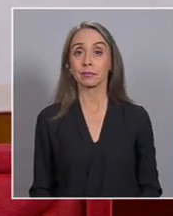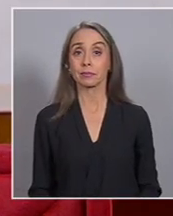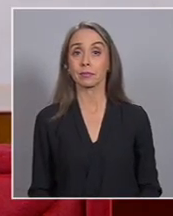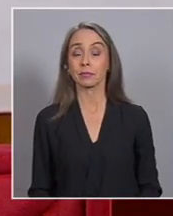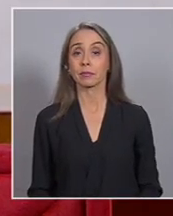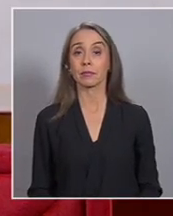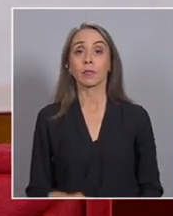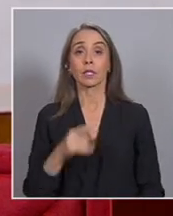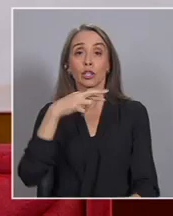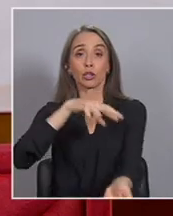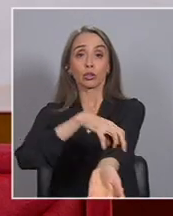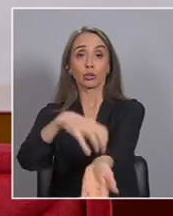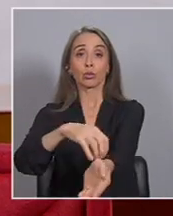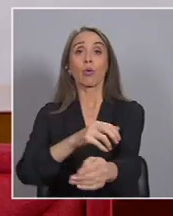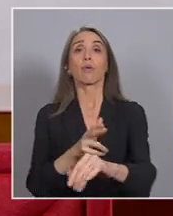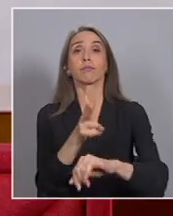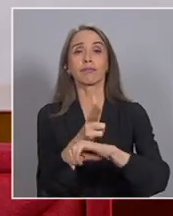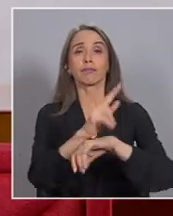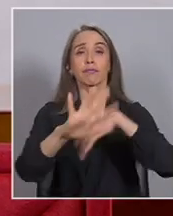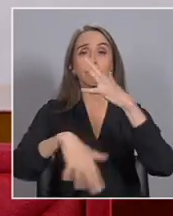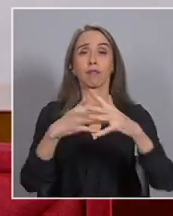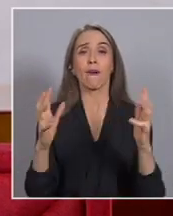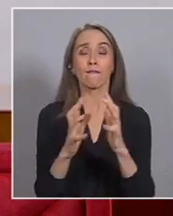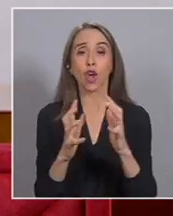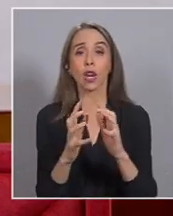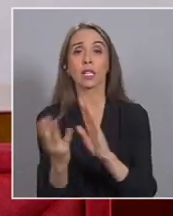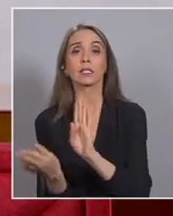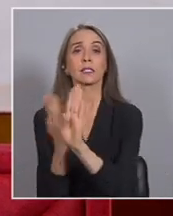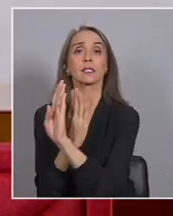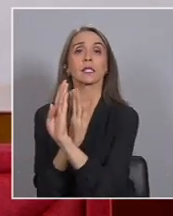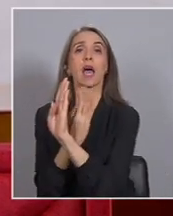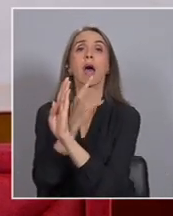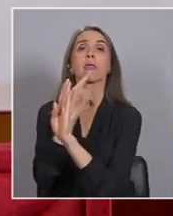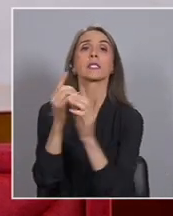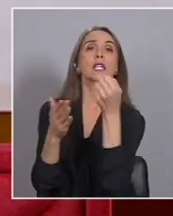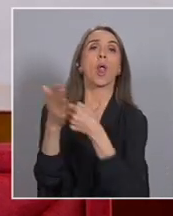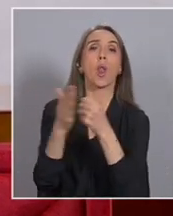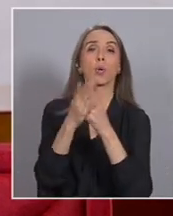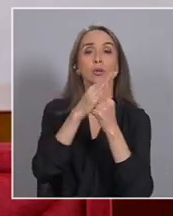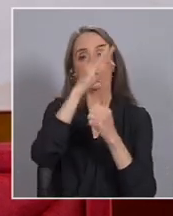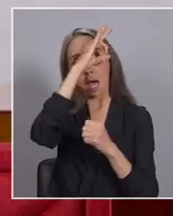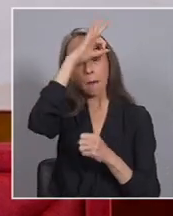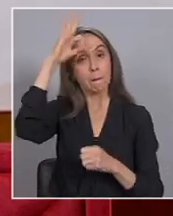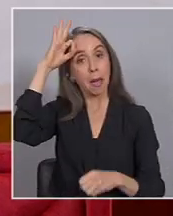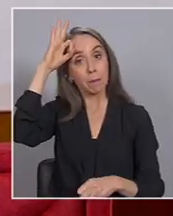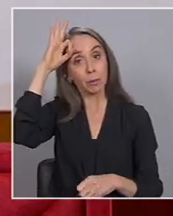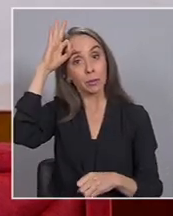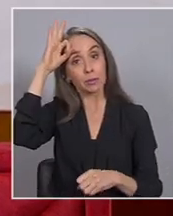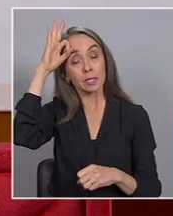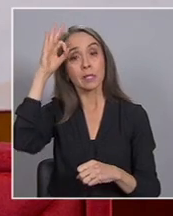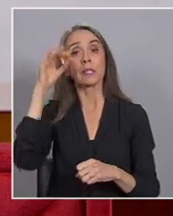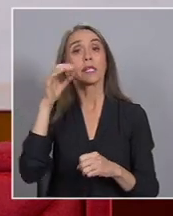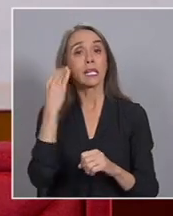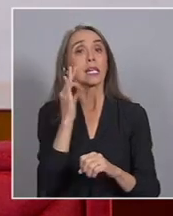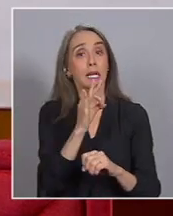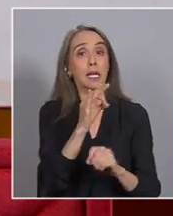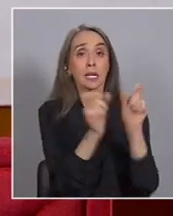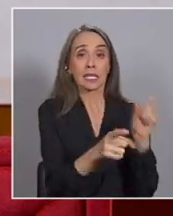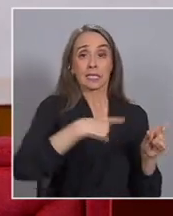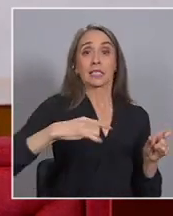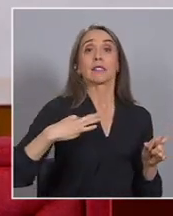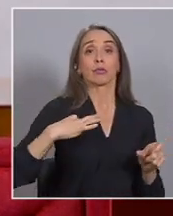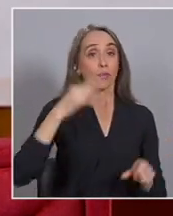La violencia en el sur, mal escudada tras la causa mapuche y desnaturalizando las legítimas demandas de un